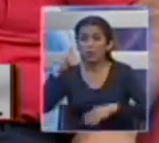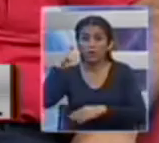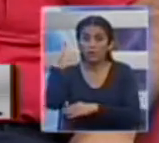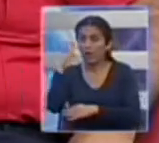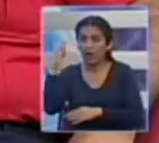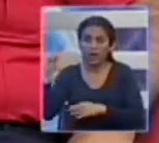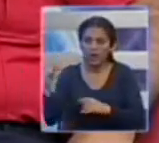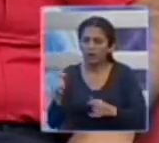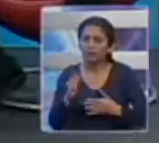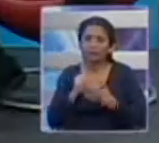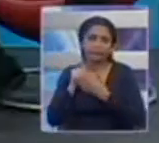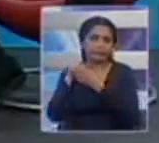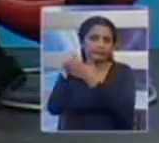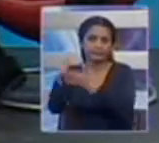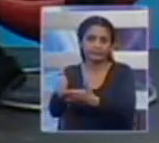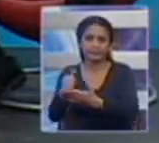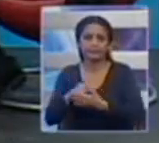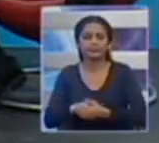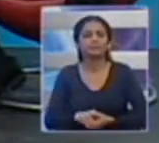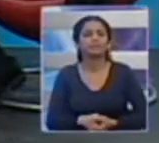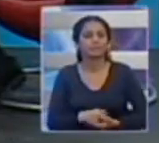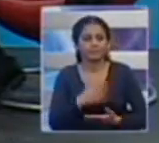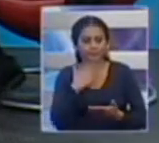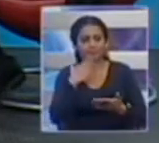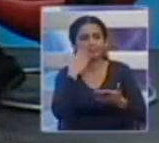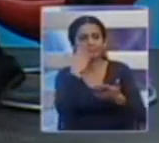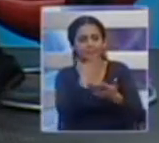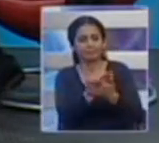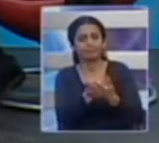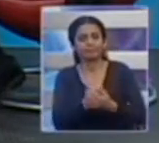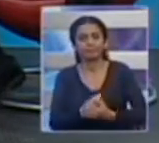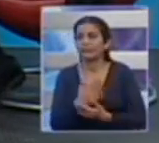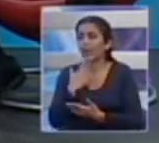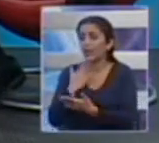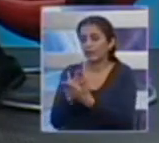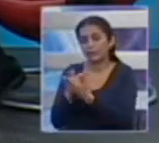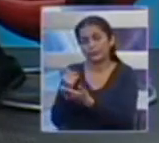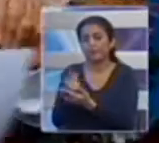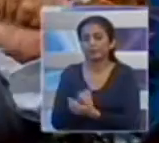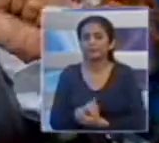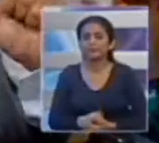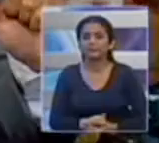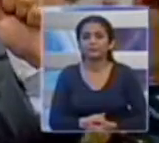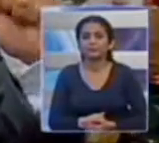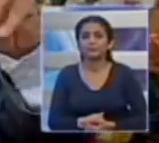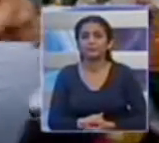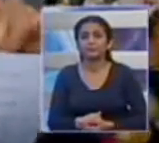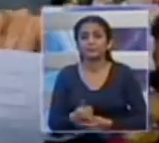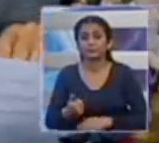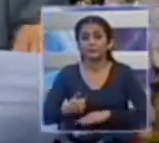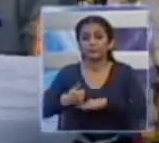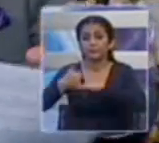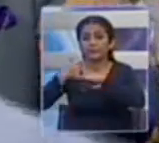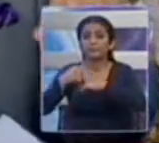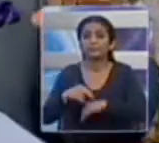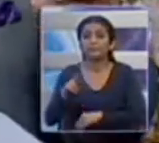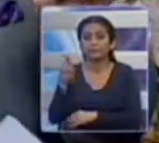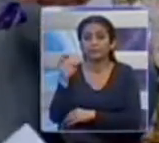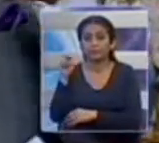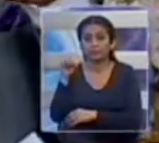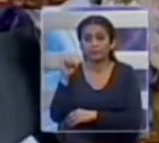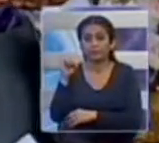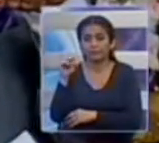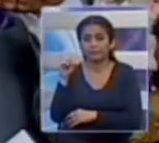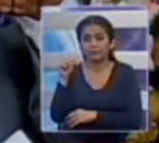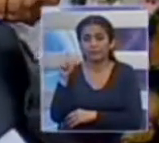cualquier emergencia que se presente. Mayor, quiero agradecerle por haber estado con nosotros. Gracias a ustedes por el espacio. Gracias al mayor Reinaldo Carbo, quien es del Cuerpo de Bomberos de